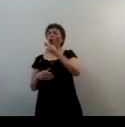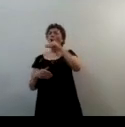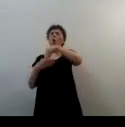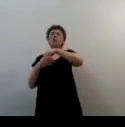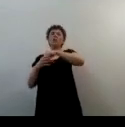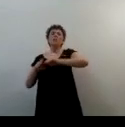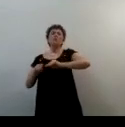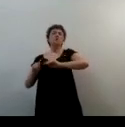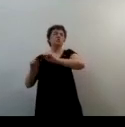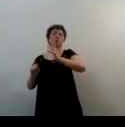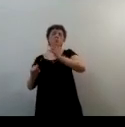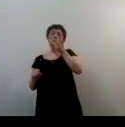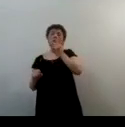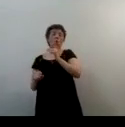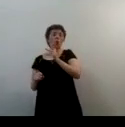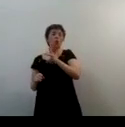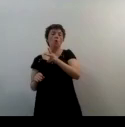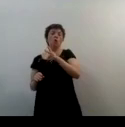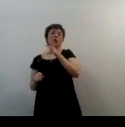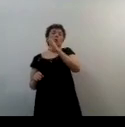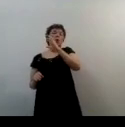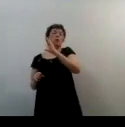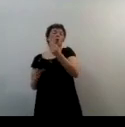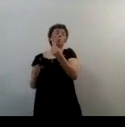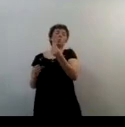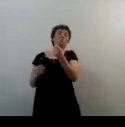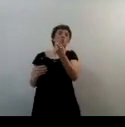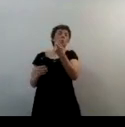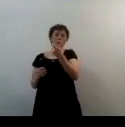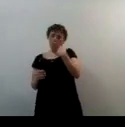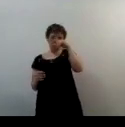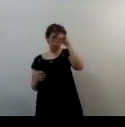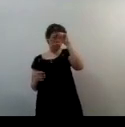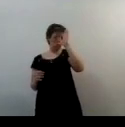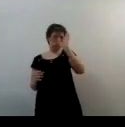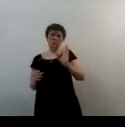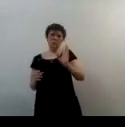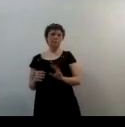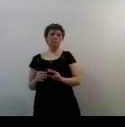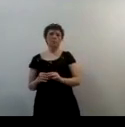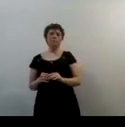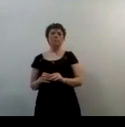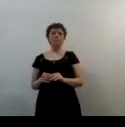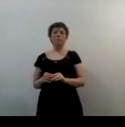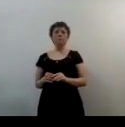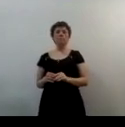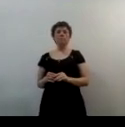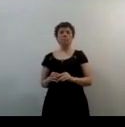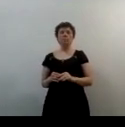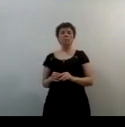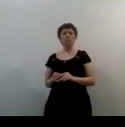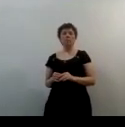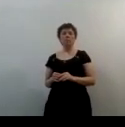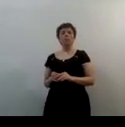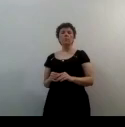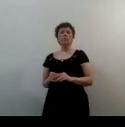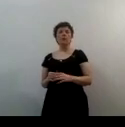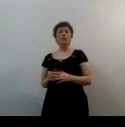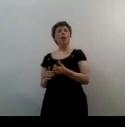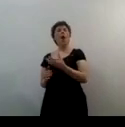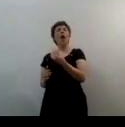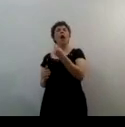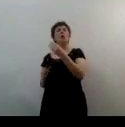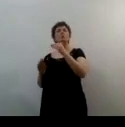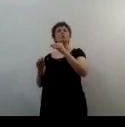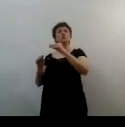contenido relevante de carbohidrato o de hidrato simple, que es lo que suele llevar. Lo único que hay muchos edulcorantes que a lo mejor es